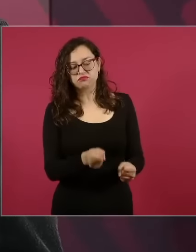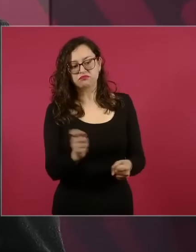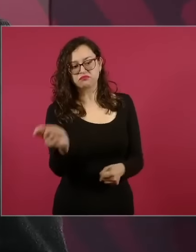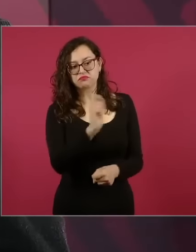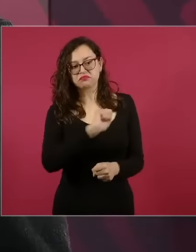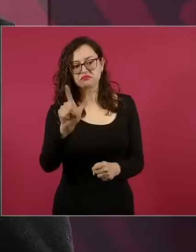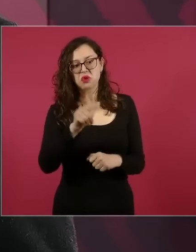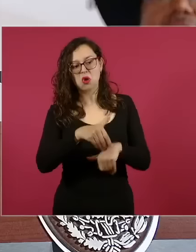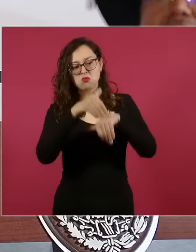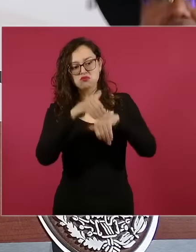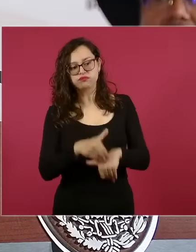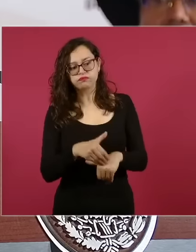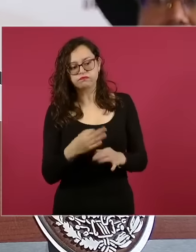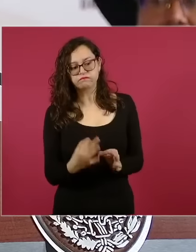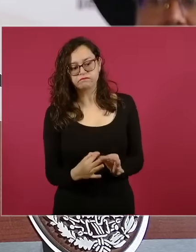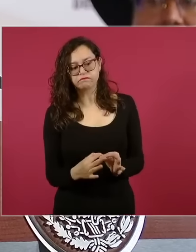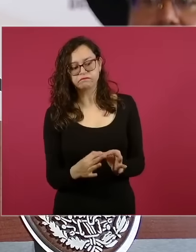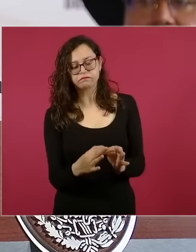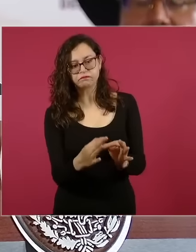disciplina